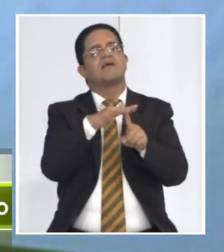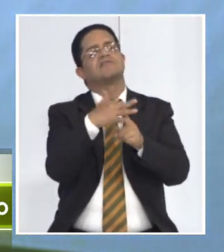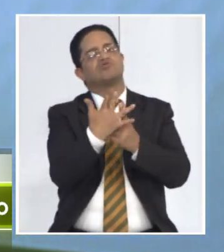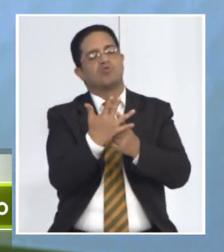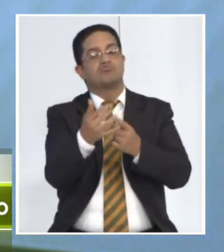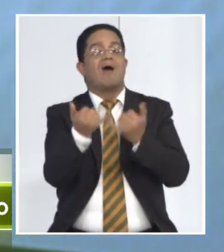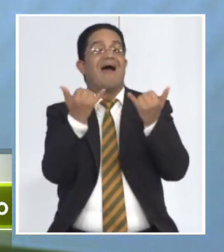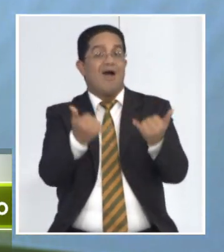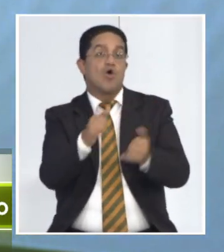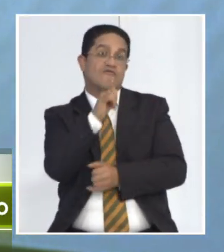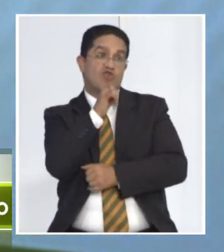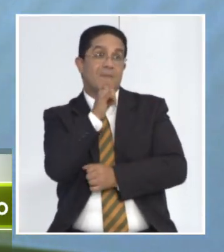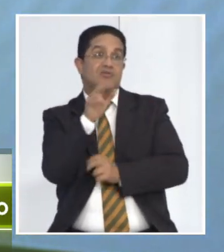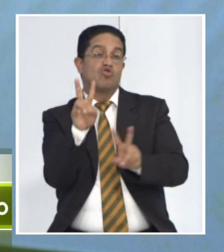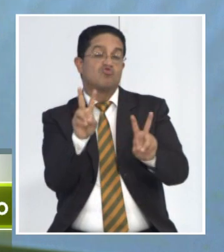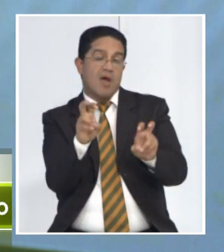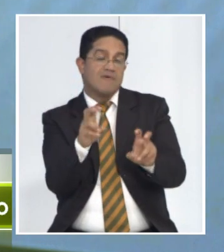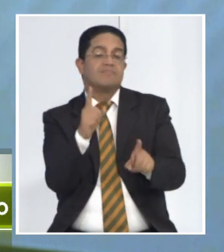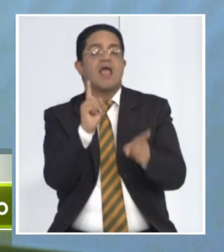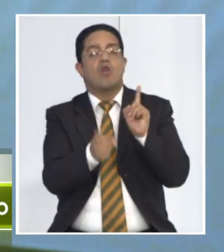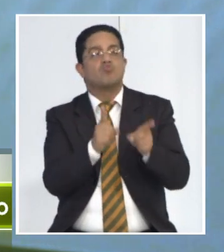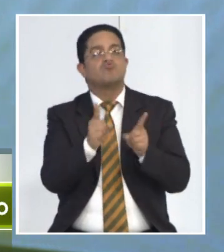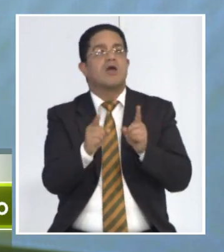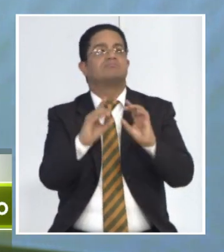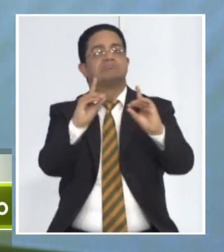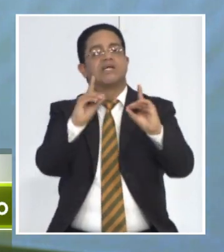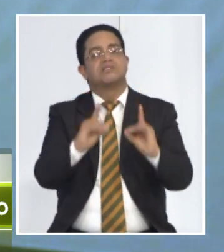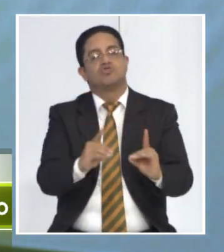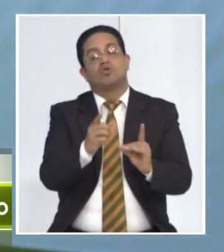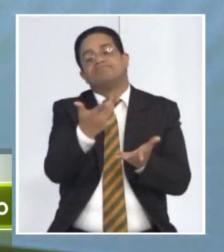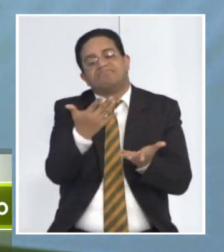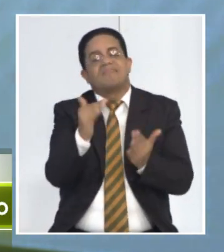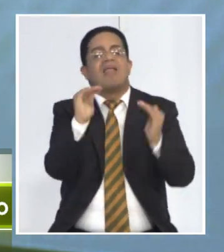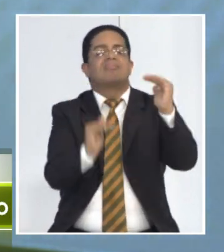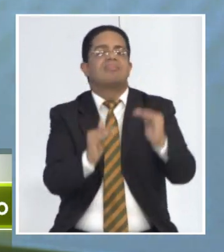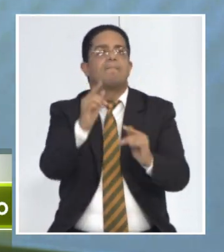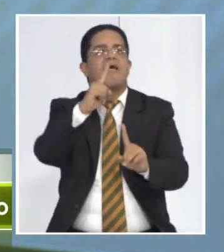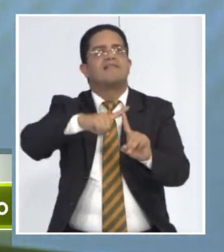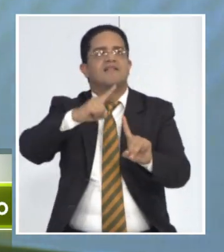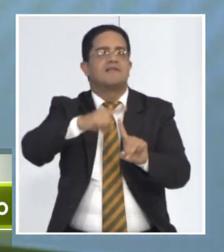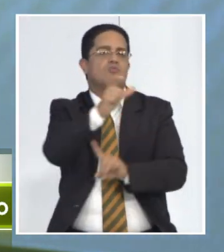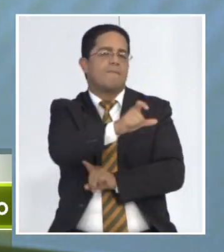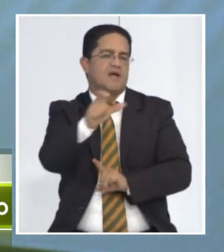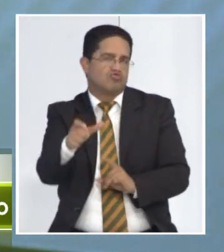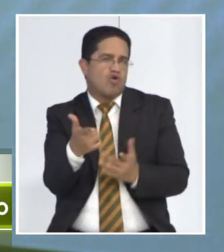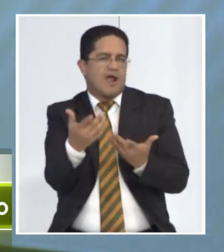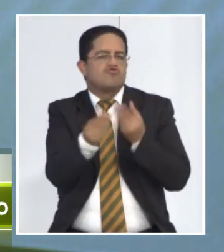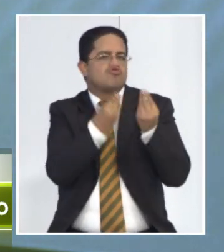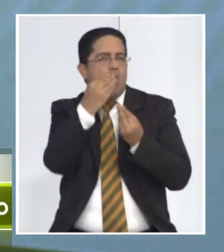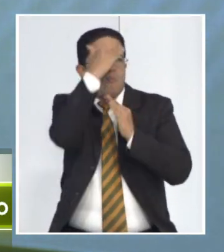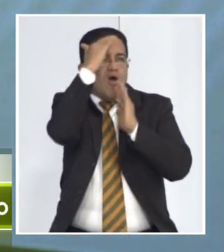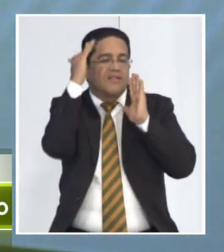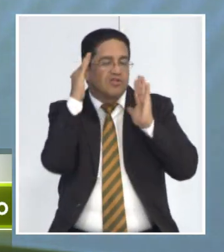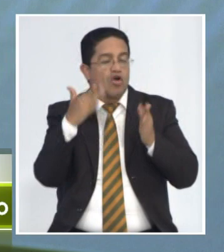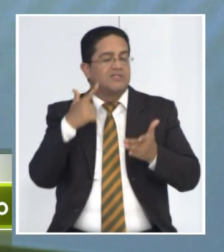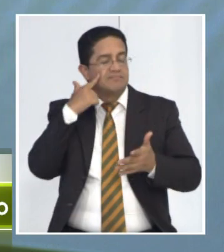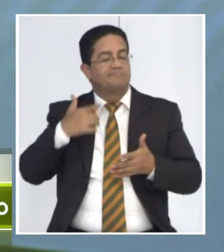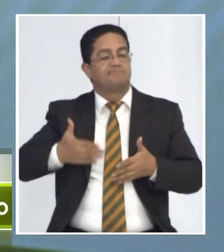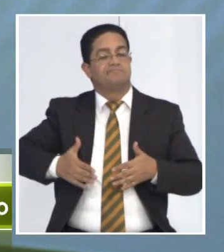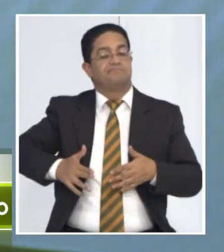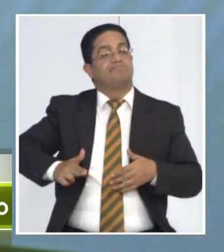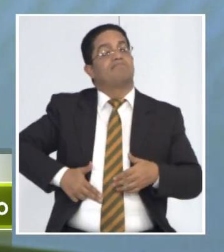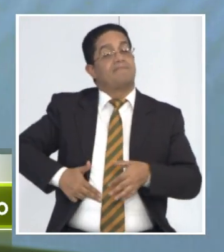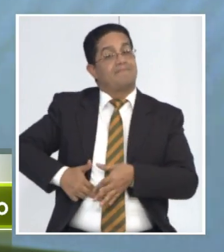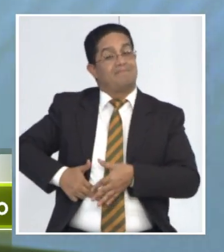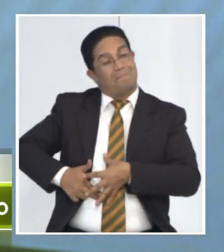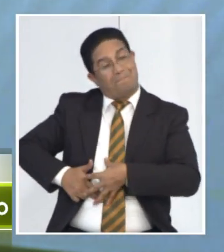actualización que da el Congreso de algunas opciones para determinado grupo de pacientes en donde se puede hacer un abordaje de la vesícula y en lugar de tener que